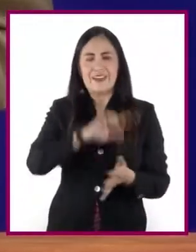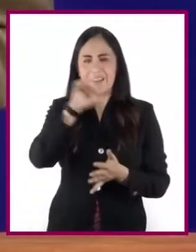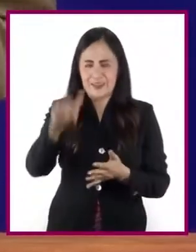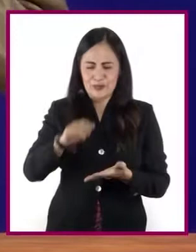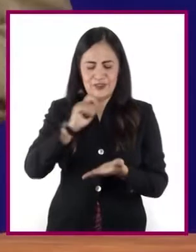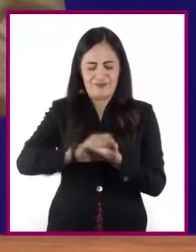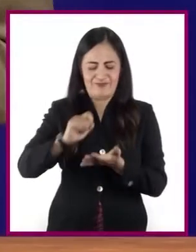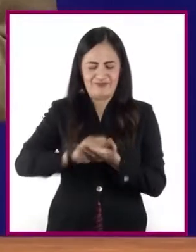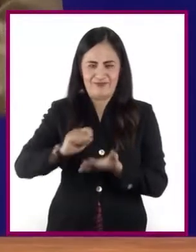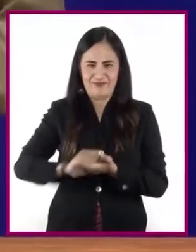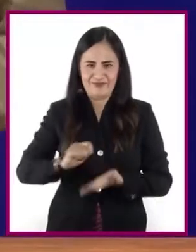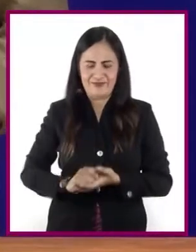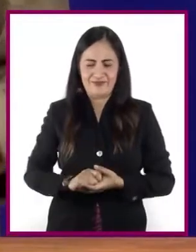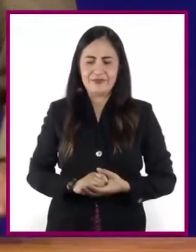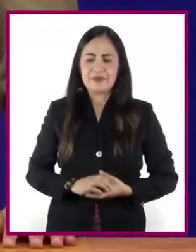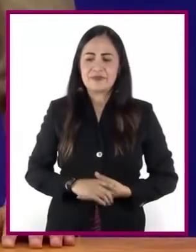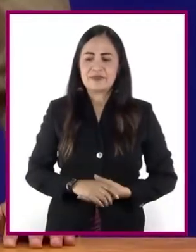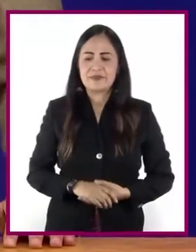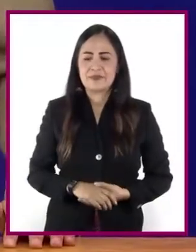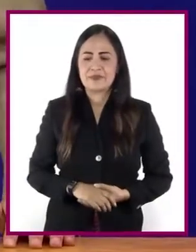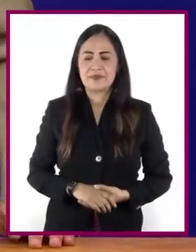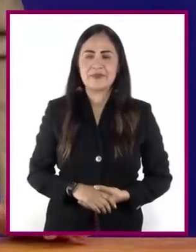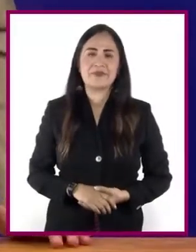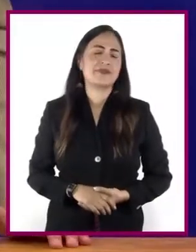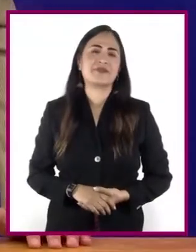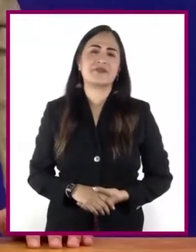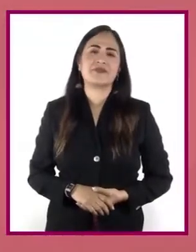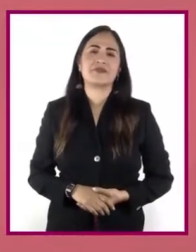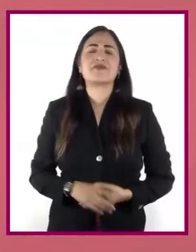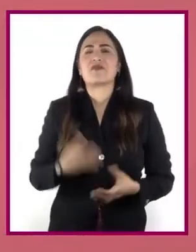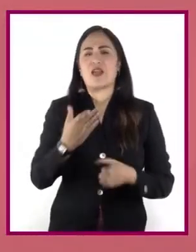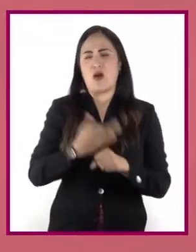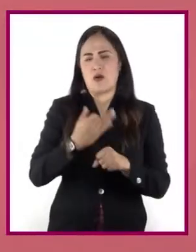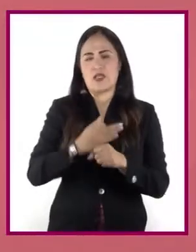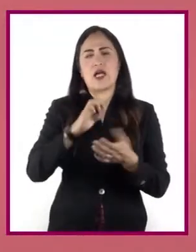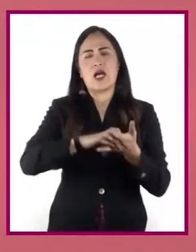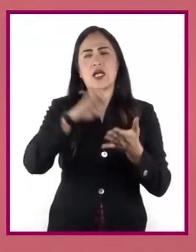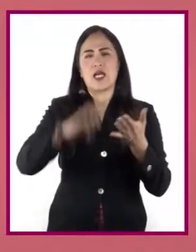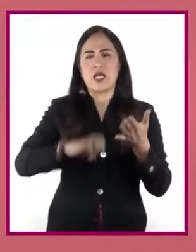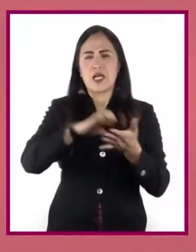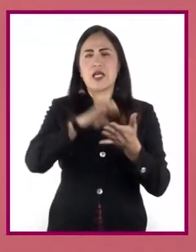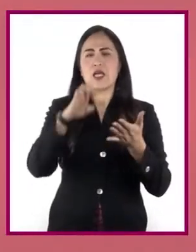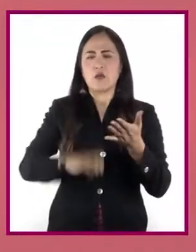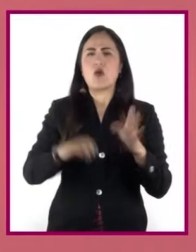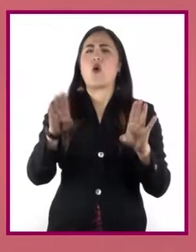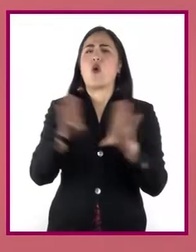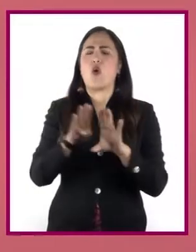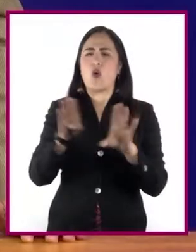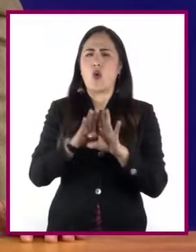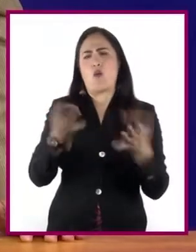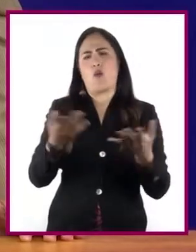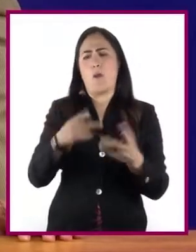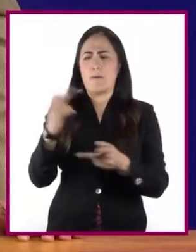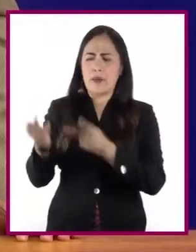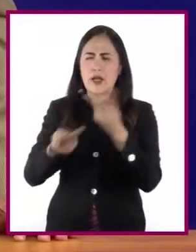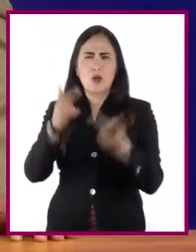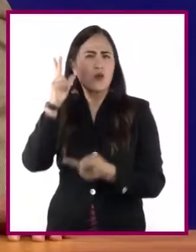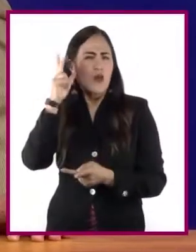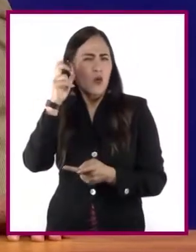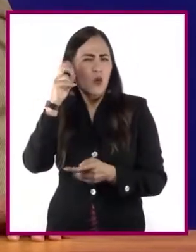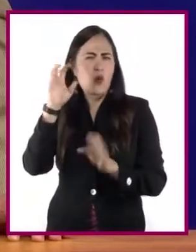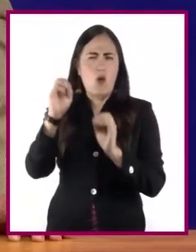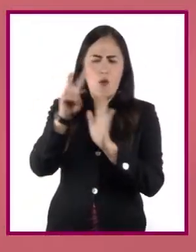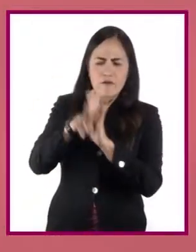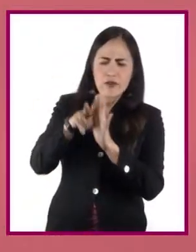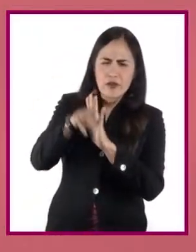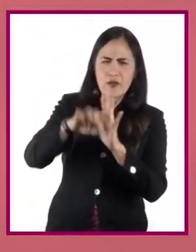obra. Por lo cual, a continuación vamos a ver diferentes ejemplos de cómo hacer un primer borrador de una